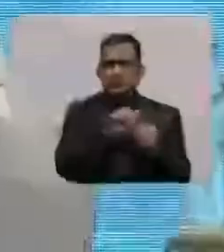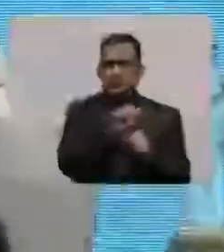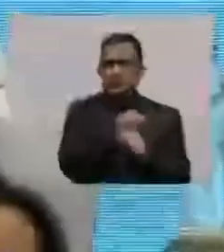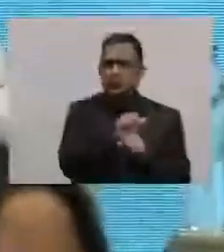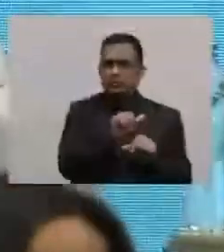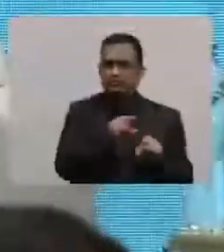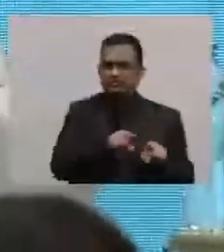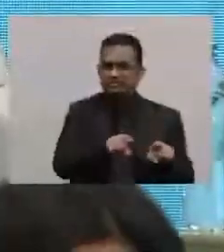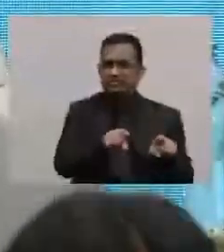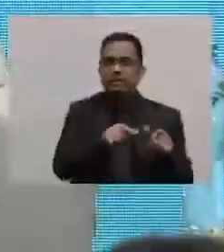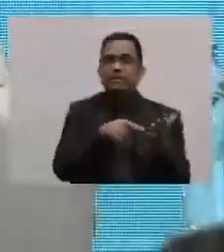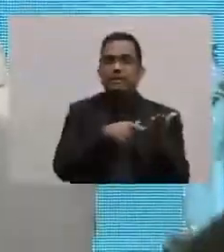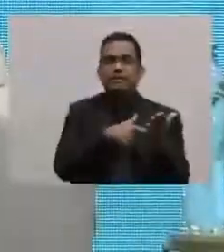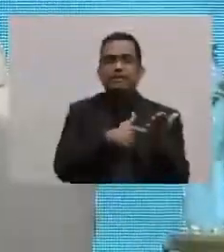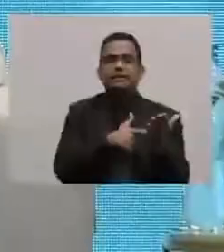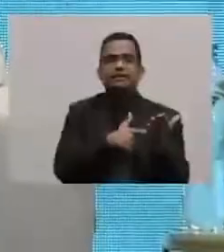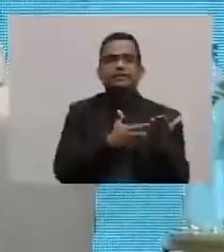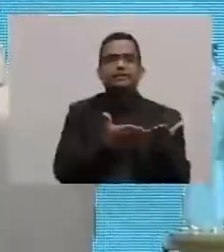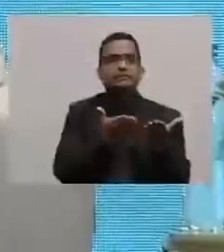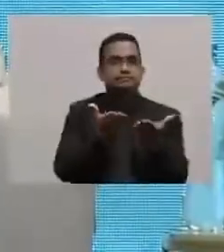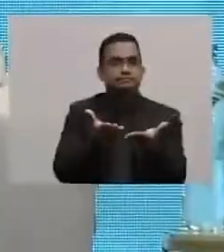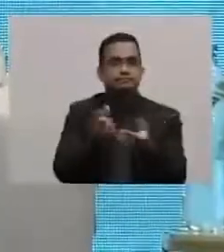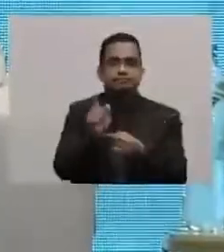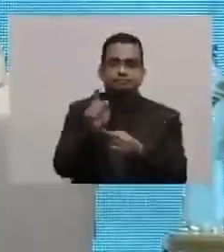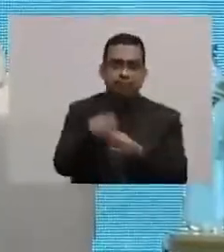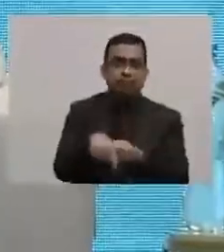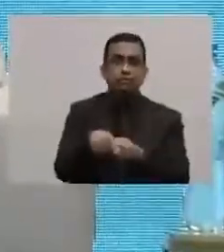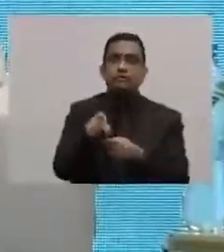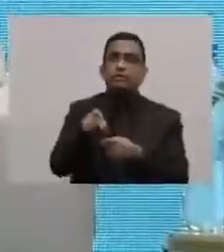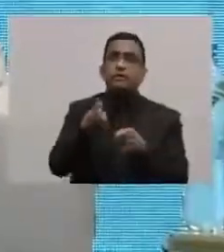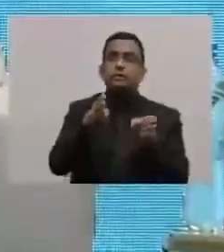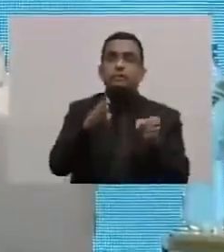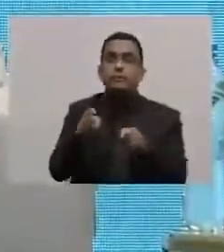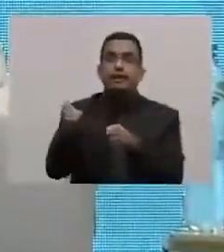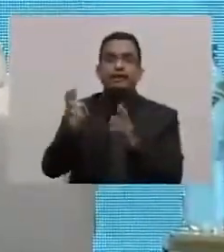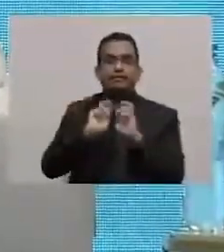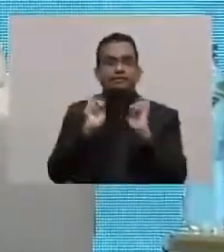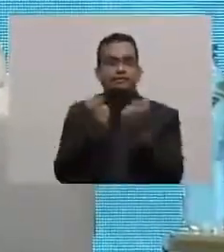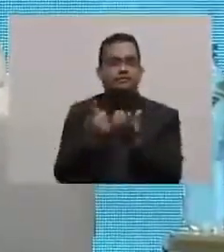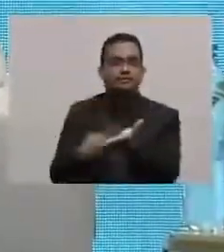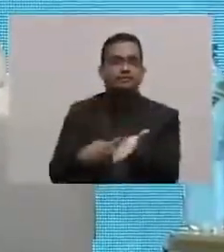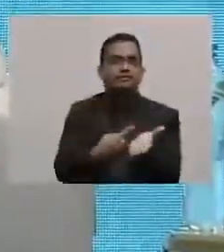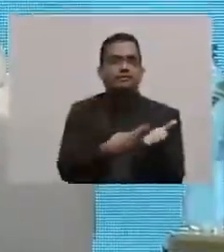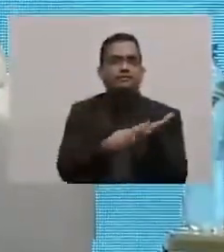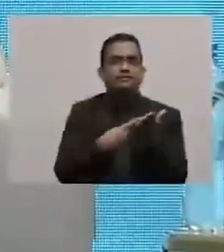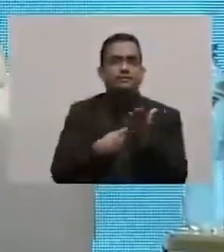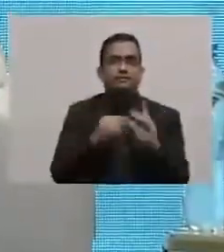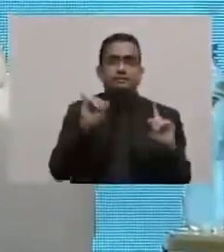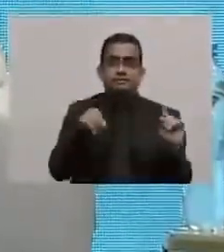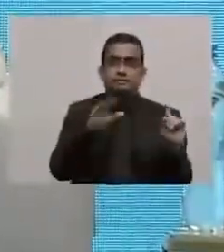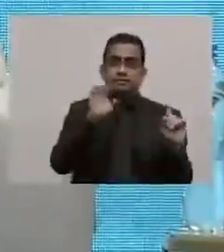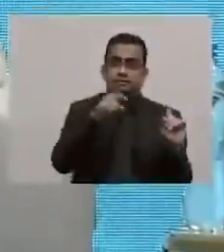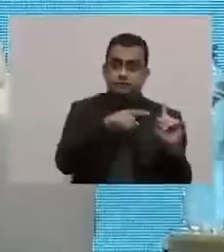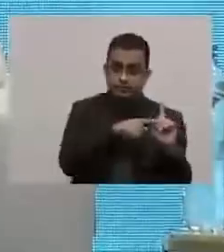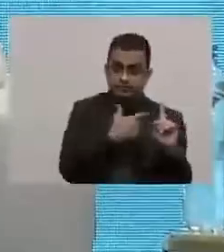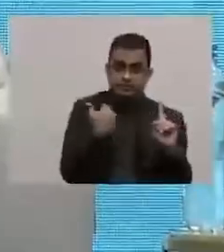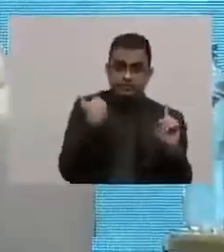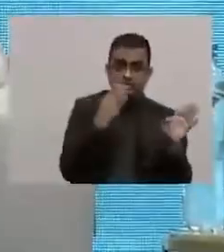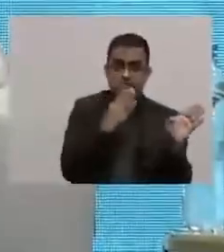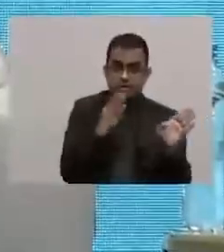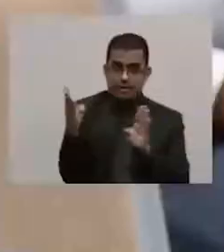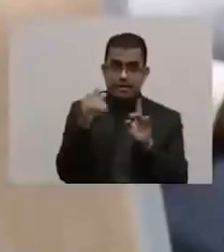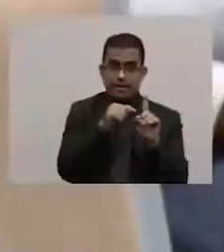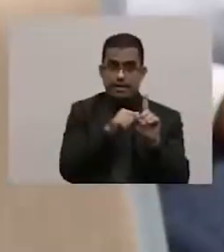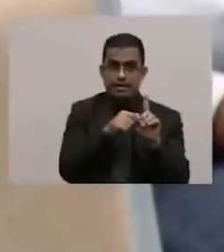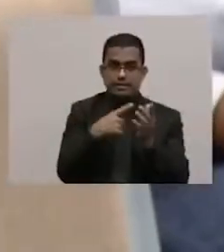trabajando, plantea la obligatoriedad de organizar el debate, de la Junta como institución que organice